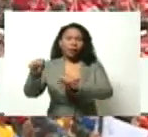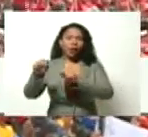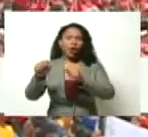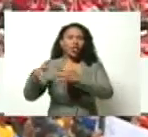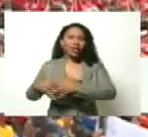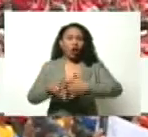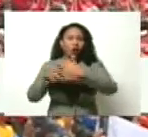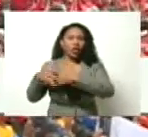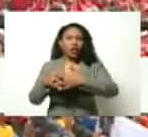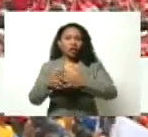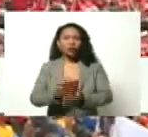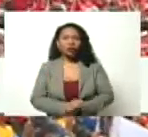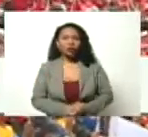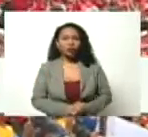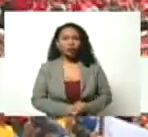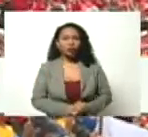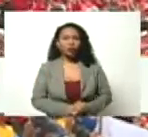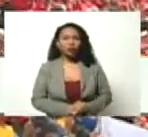norteamericano